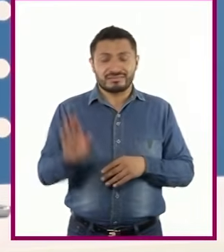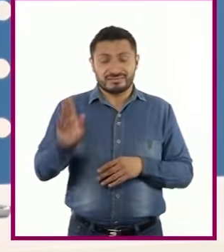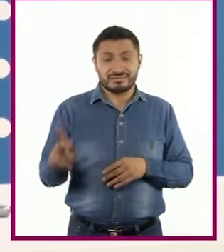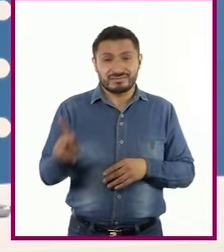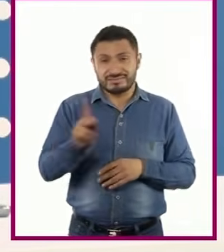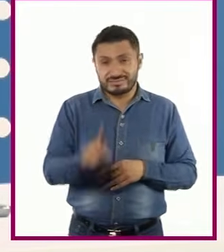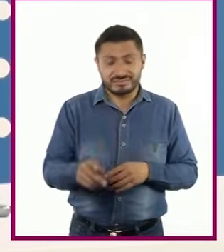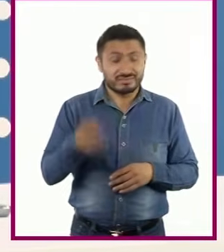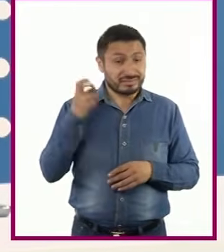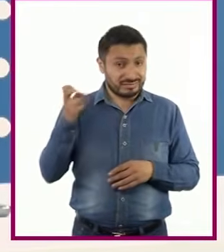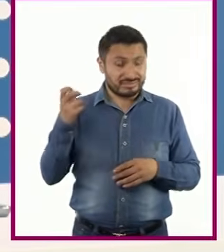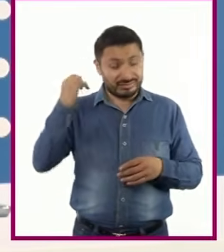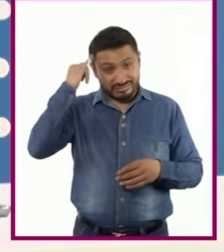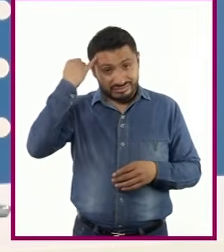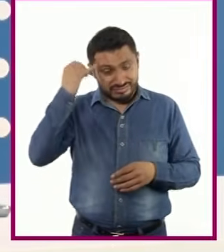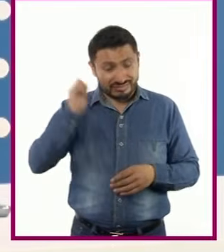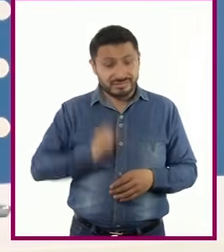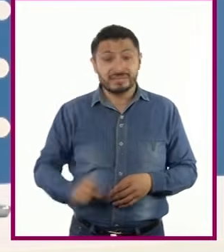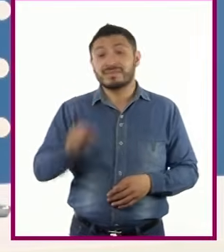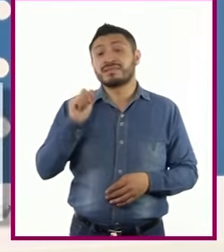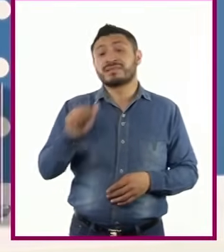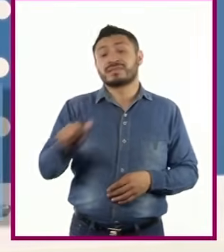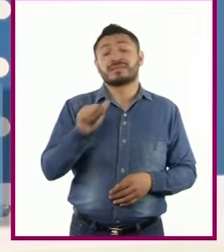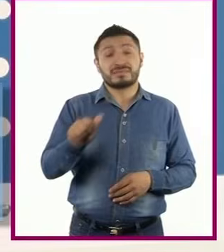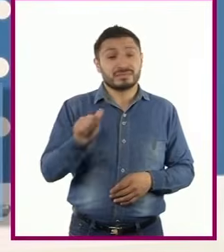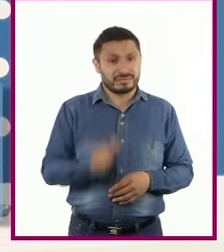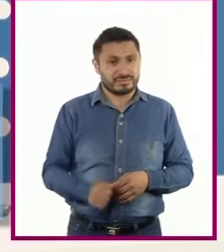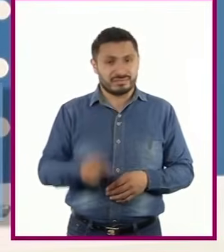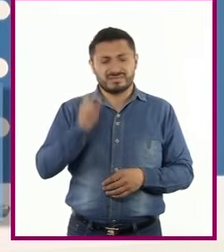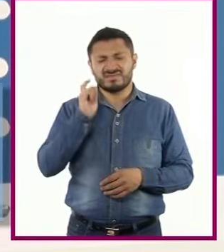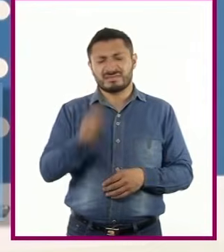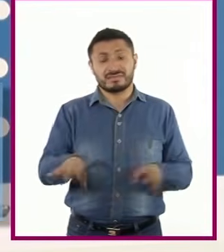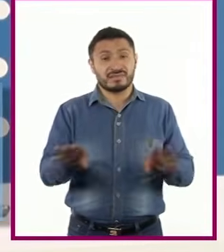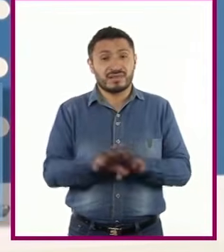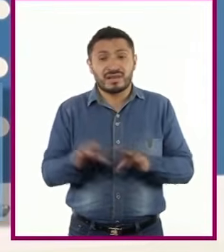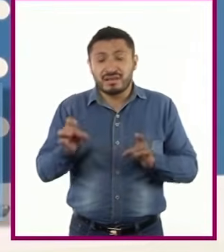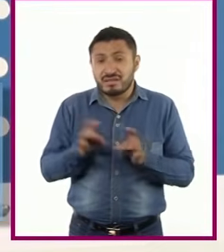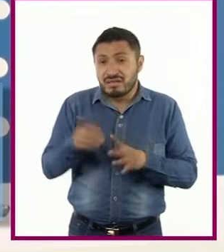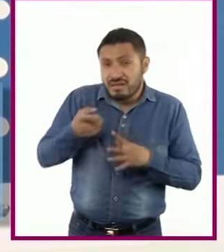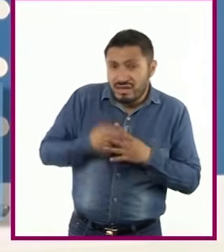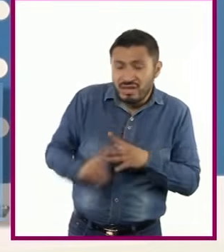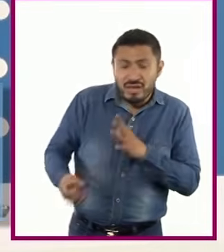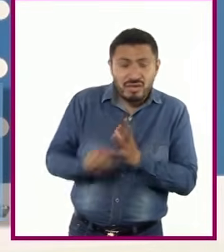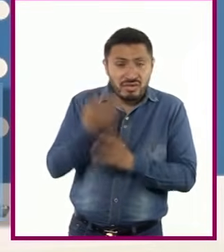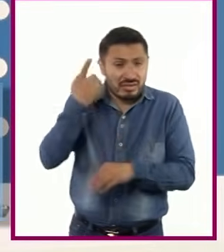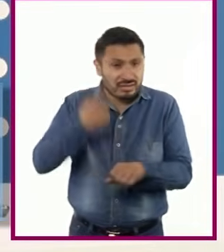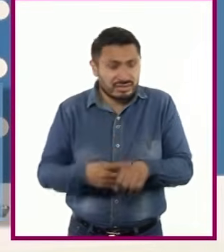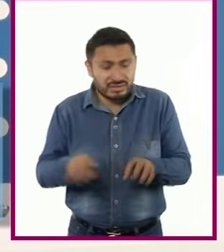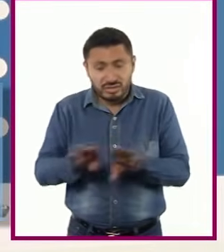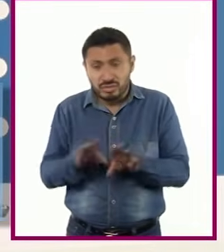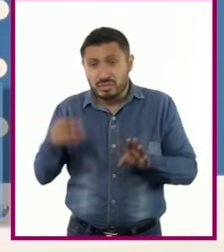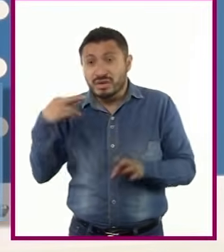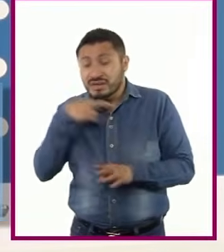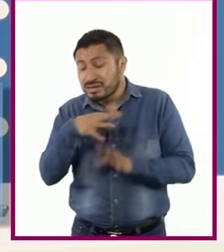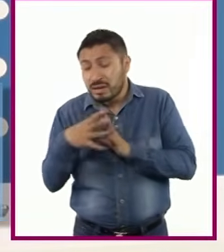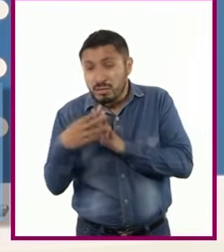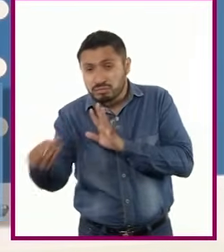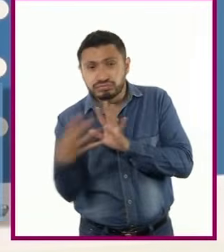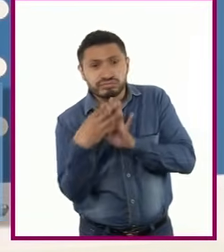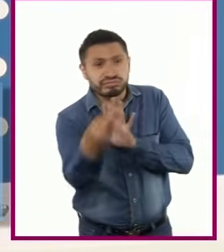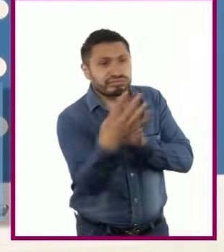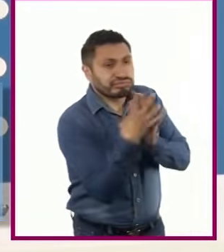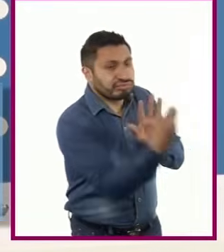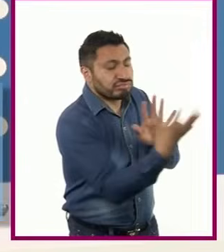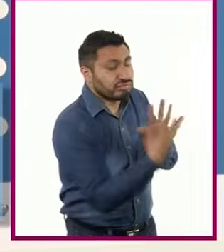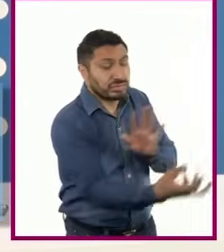que enfrentaron los indígenas del siglo XVI, el surgimiento de una nueva enfermedad que se propagó rápidamente y